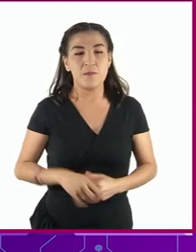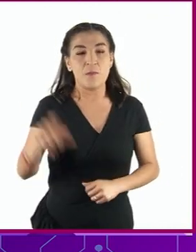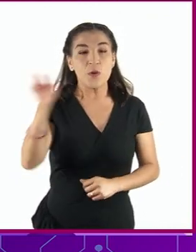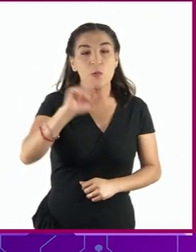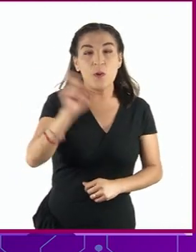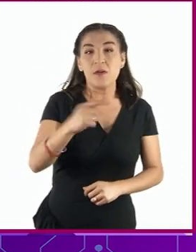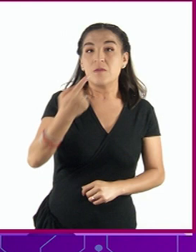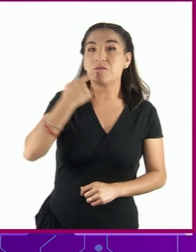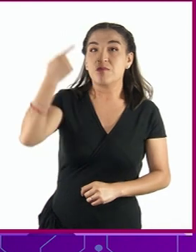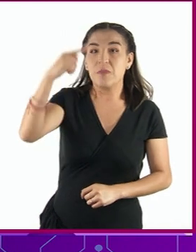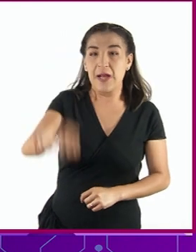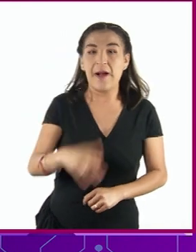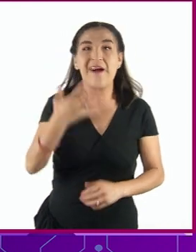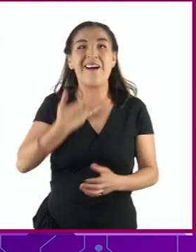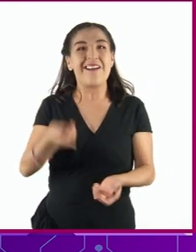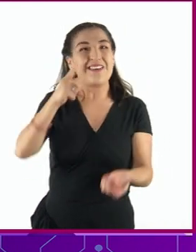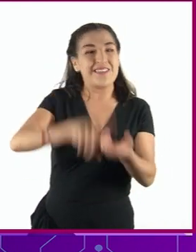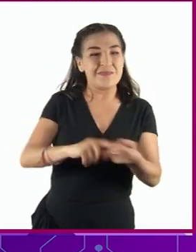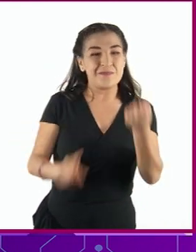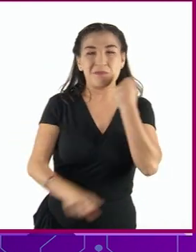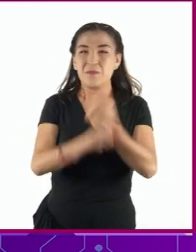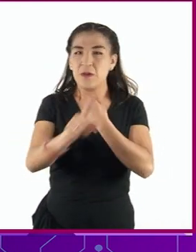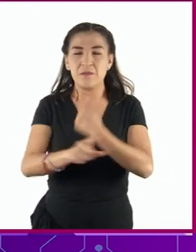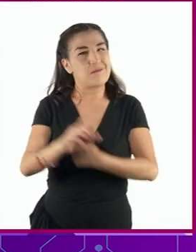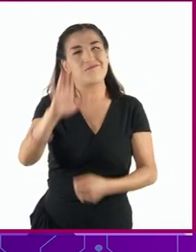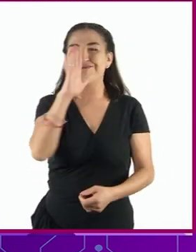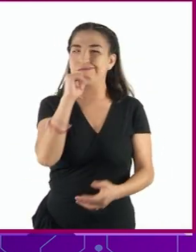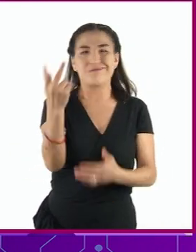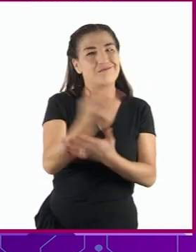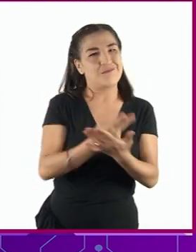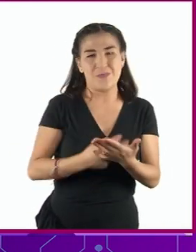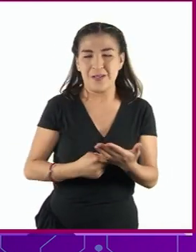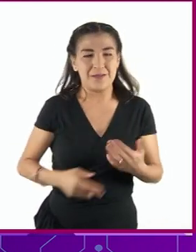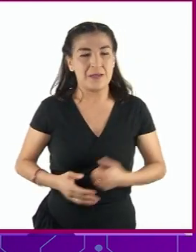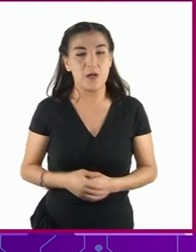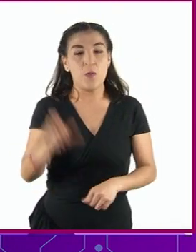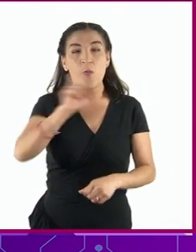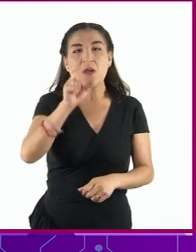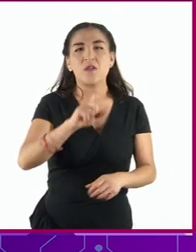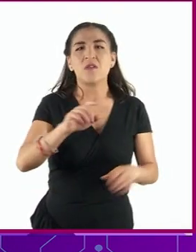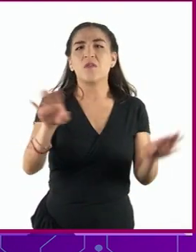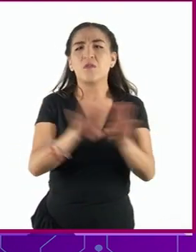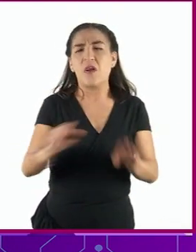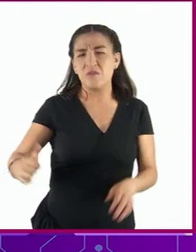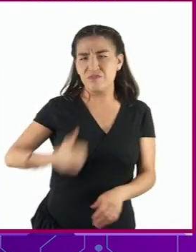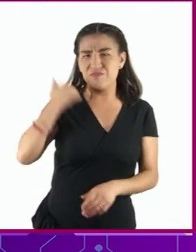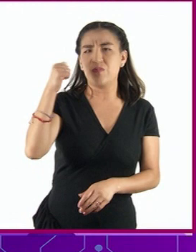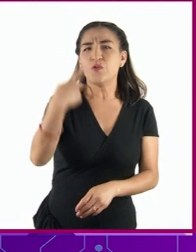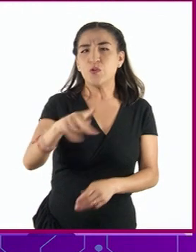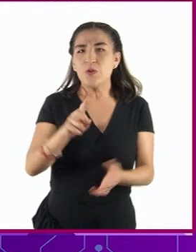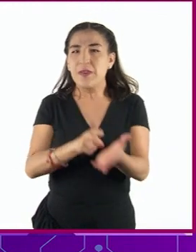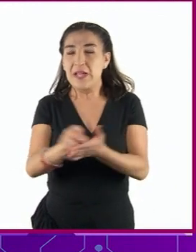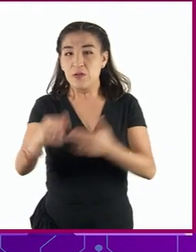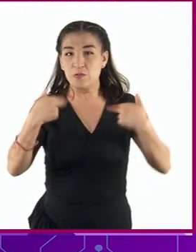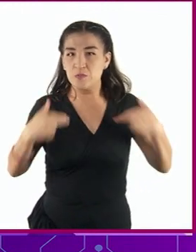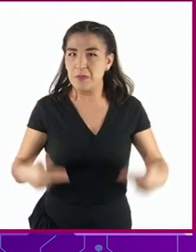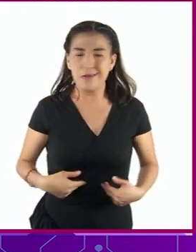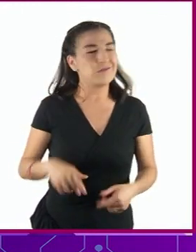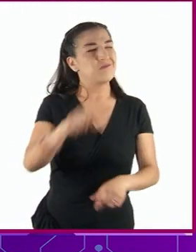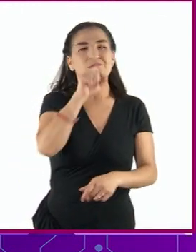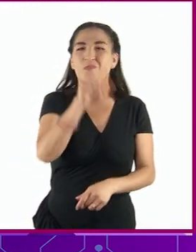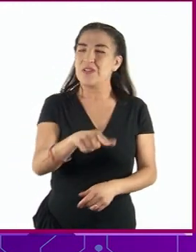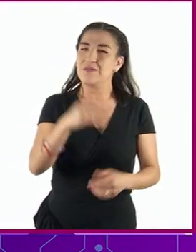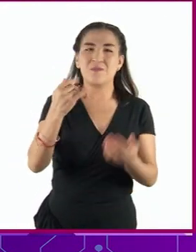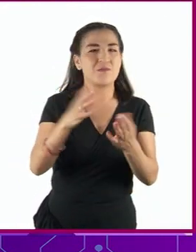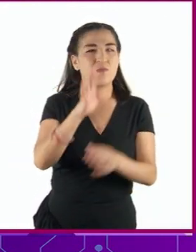que denunciar lo que está sucediendo. Cuando hay violación de los derechos humanos. Cuando no hay voluntad